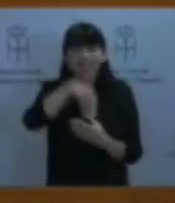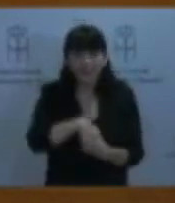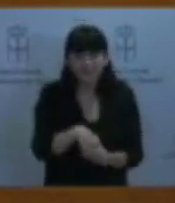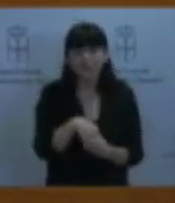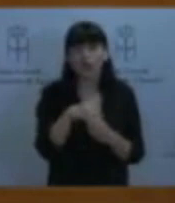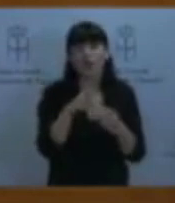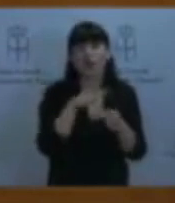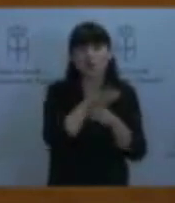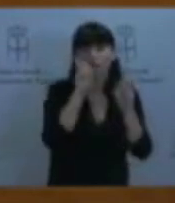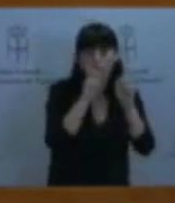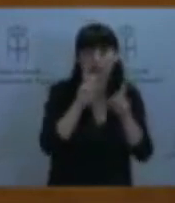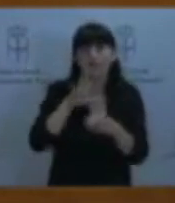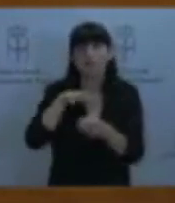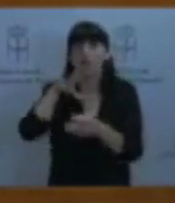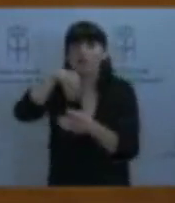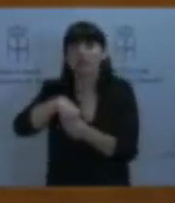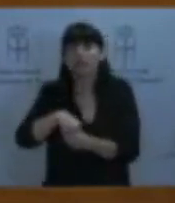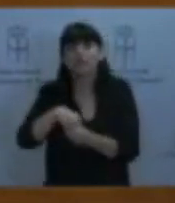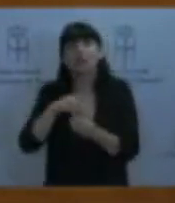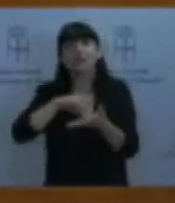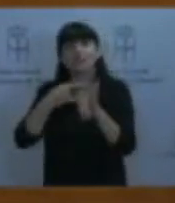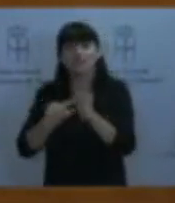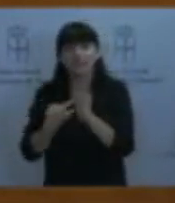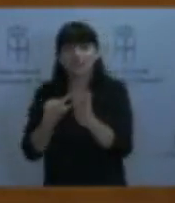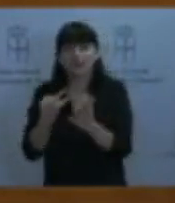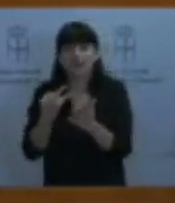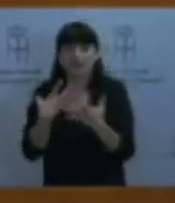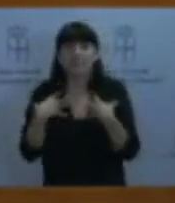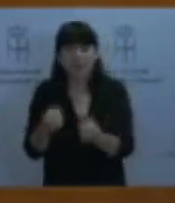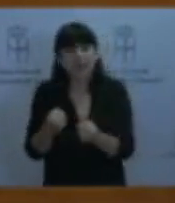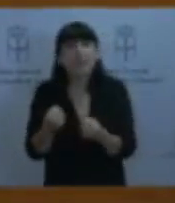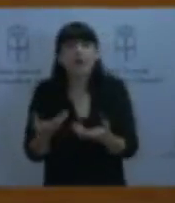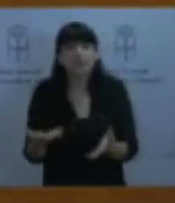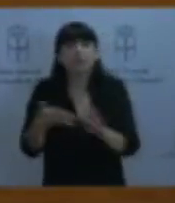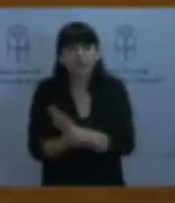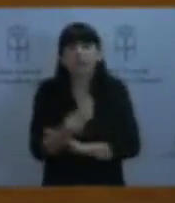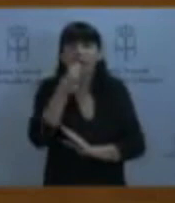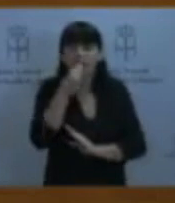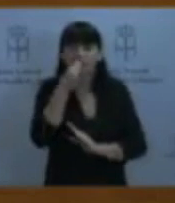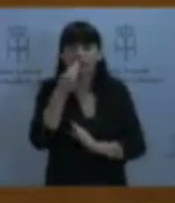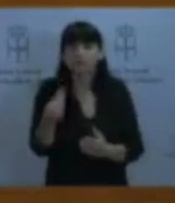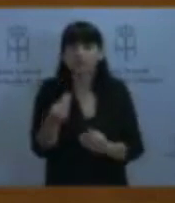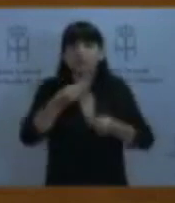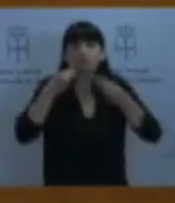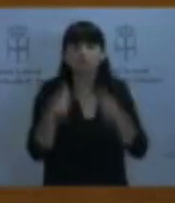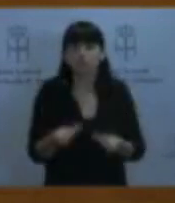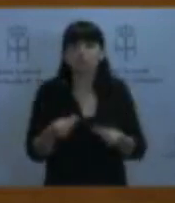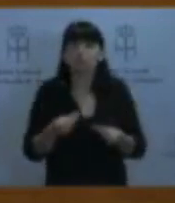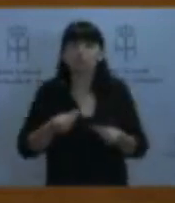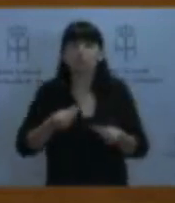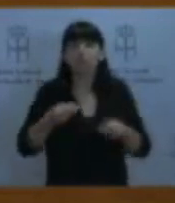salud pública, la educación alimentaria podría ser una realidad con un impacto muy